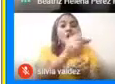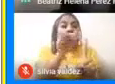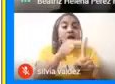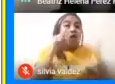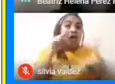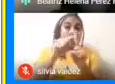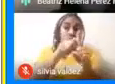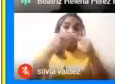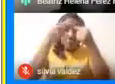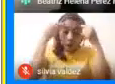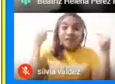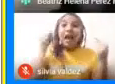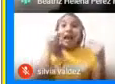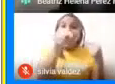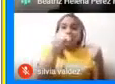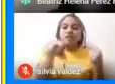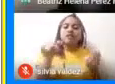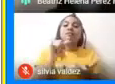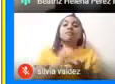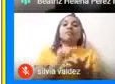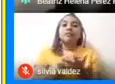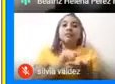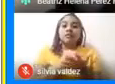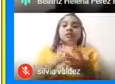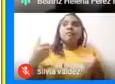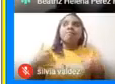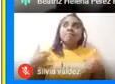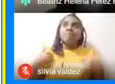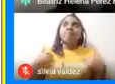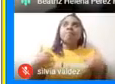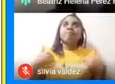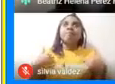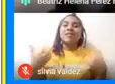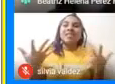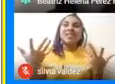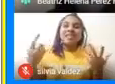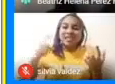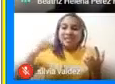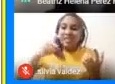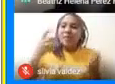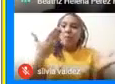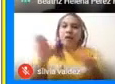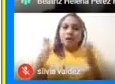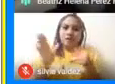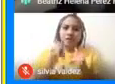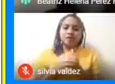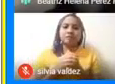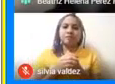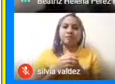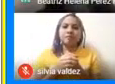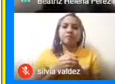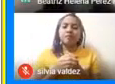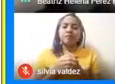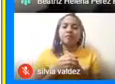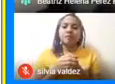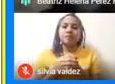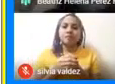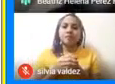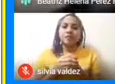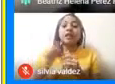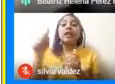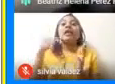metas. Eso es lo que a mí me implica lo que es la planificación. La planificación